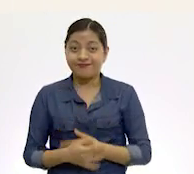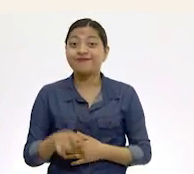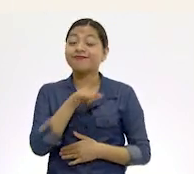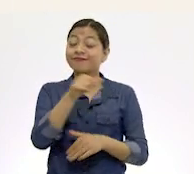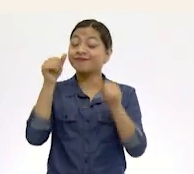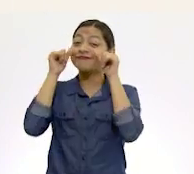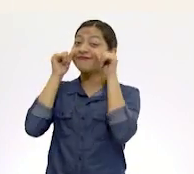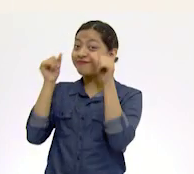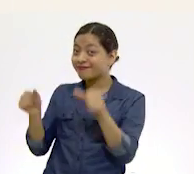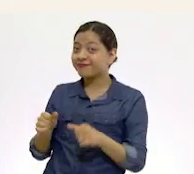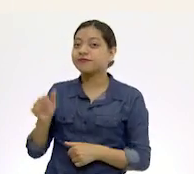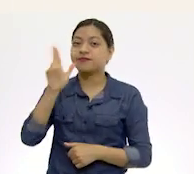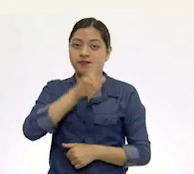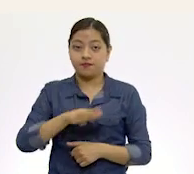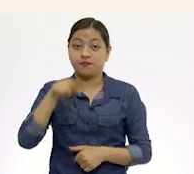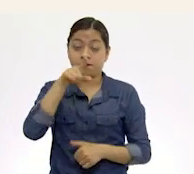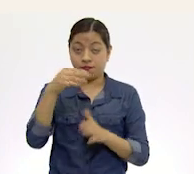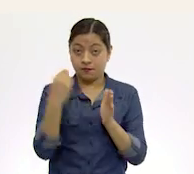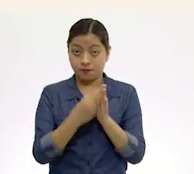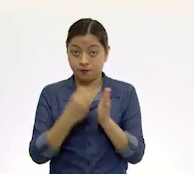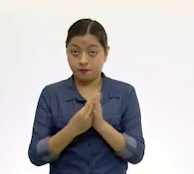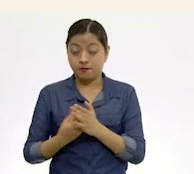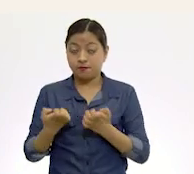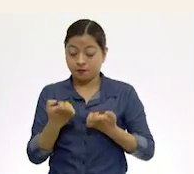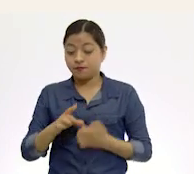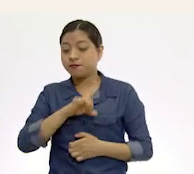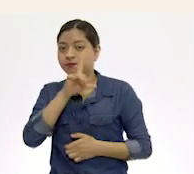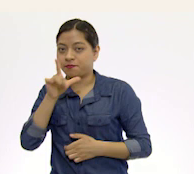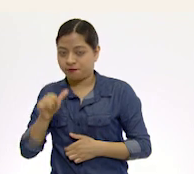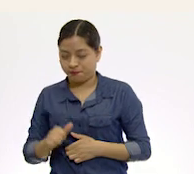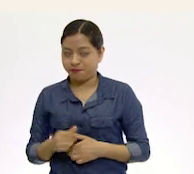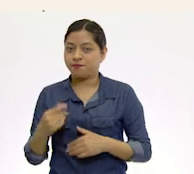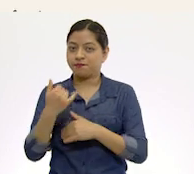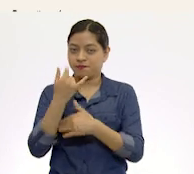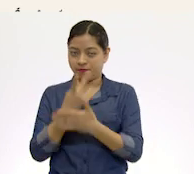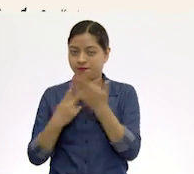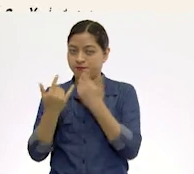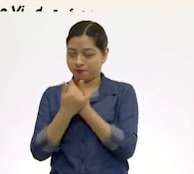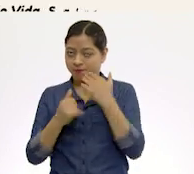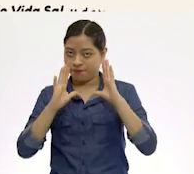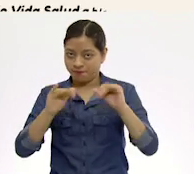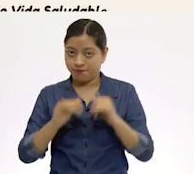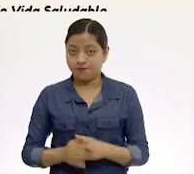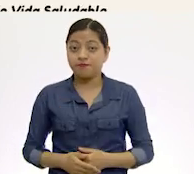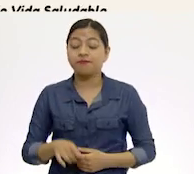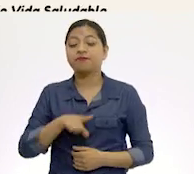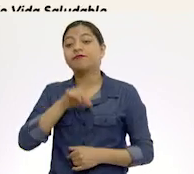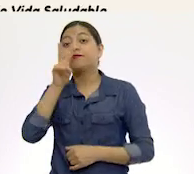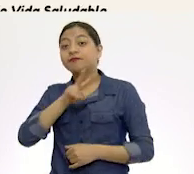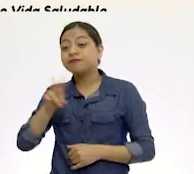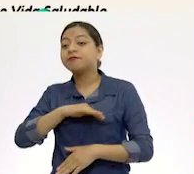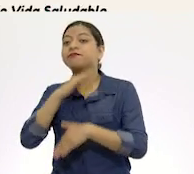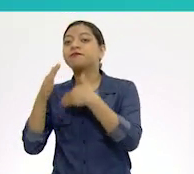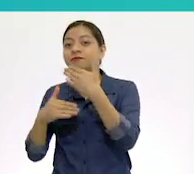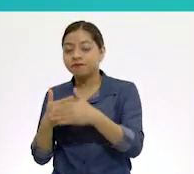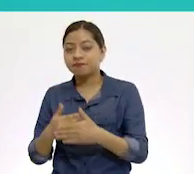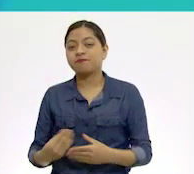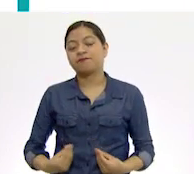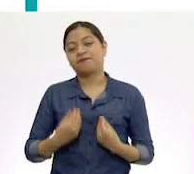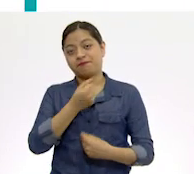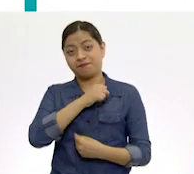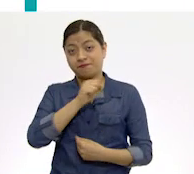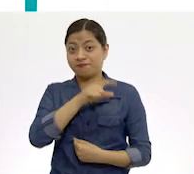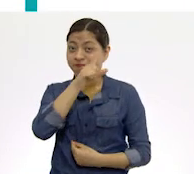Ponte atento los martes después de tu clase de educación física y los viernes después de vida saludable. Te divertirás